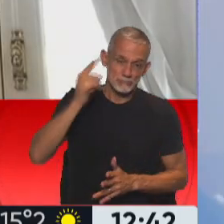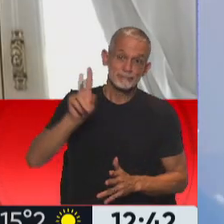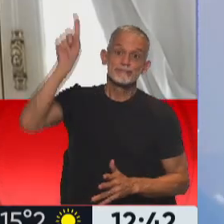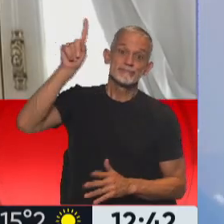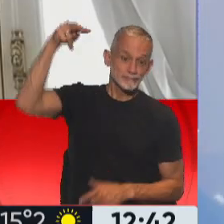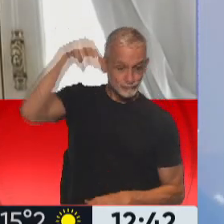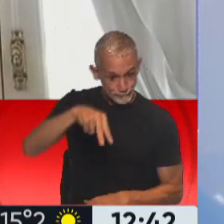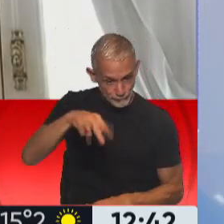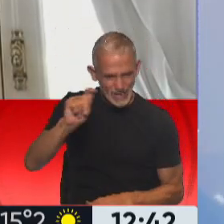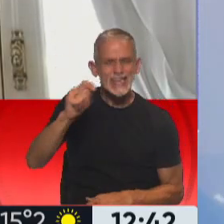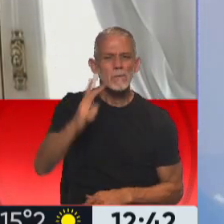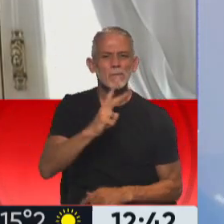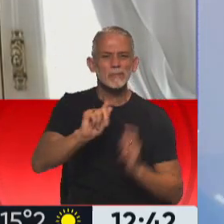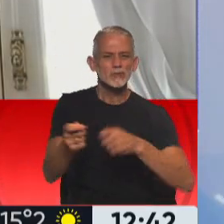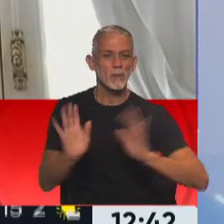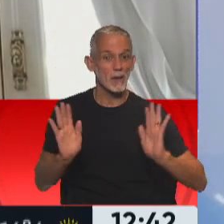su sucesor.